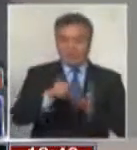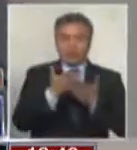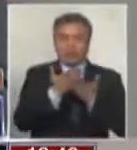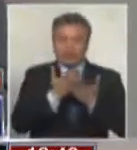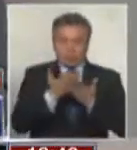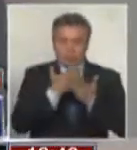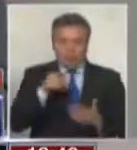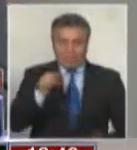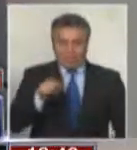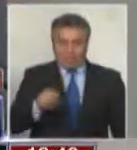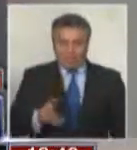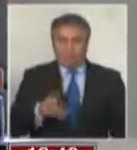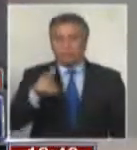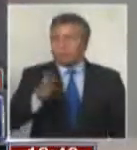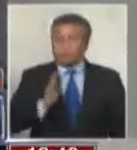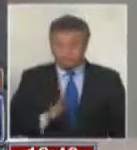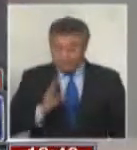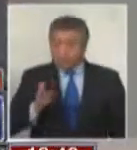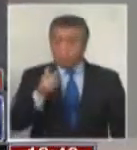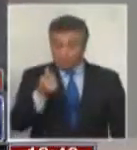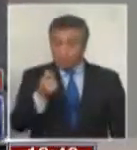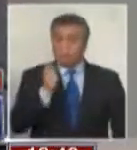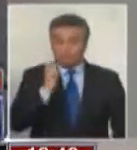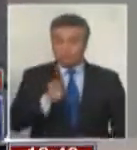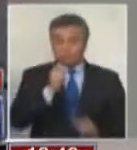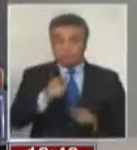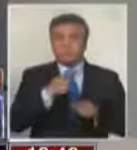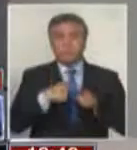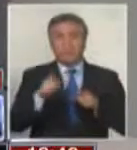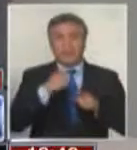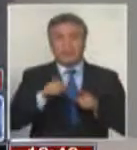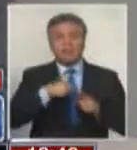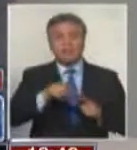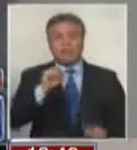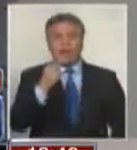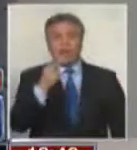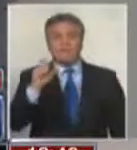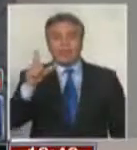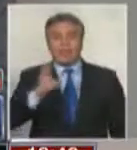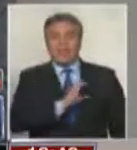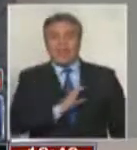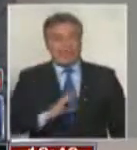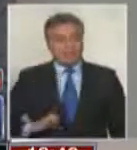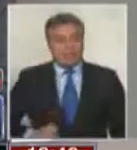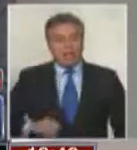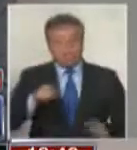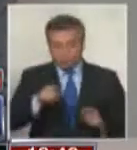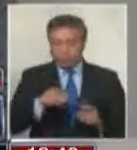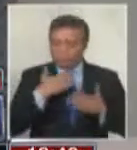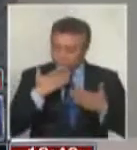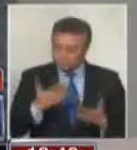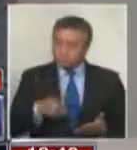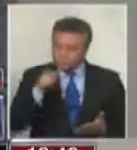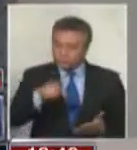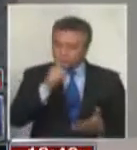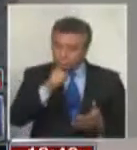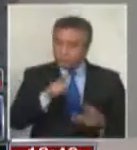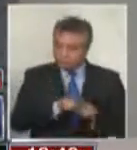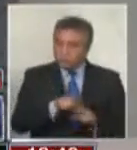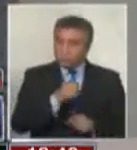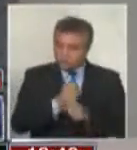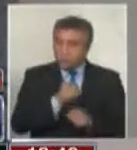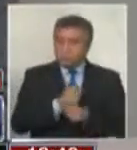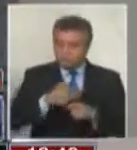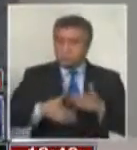por ejemplo con un financiamiento como el crédito con aval del estado que es desde luego un instrumento